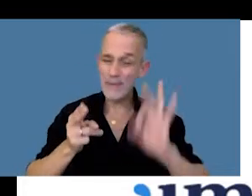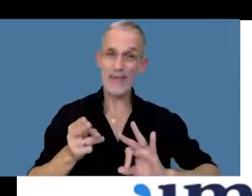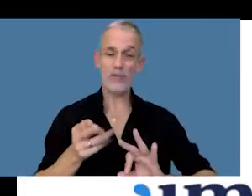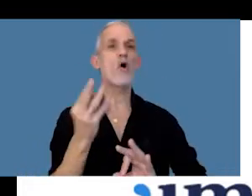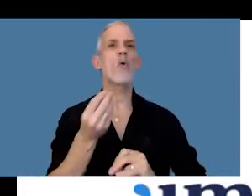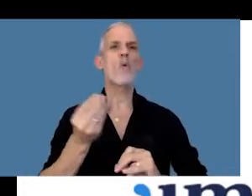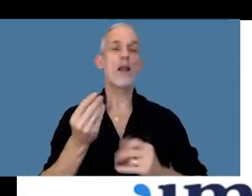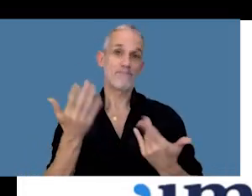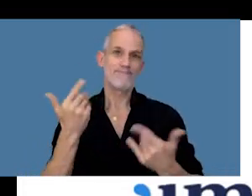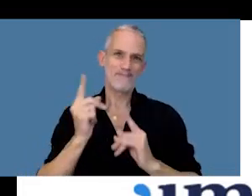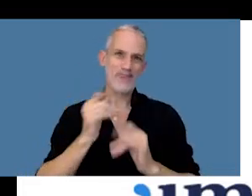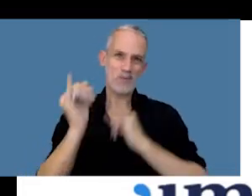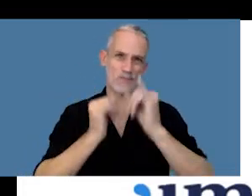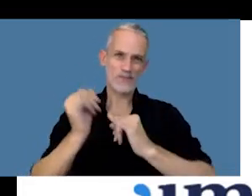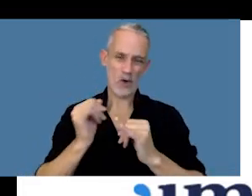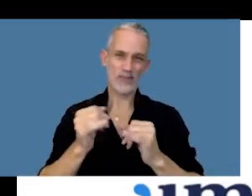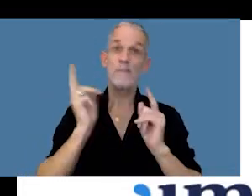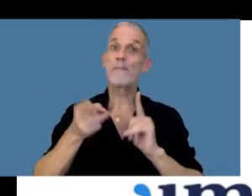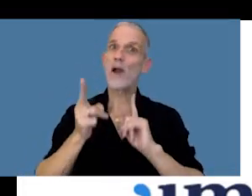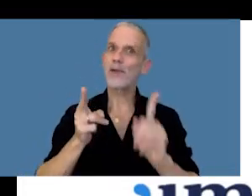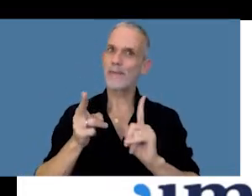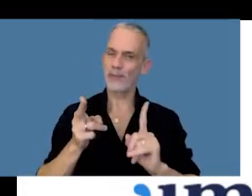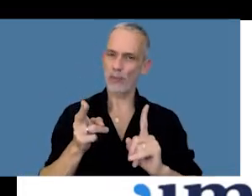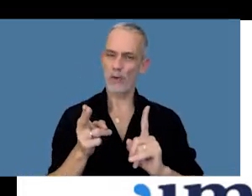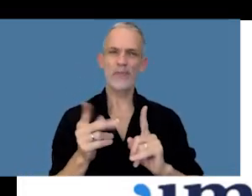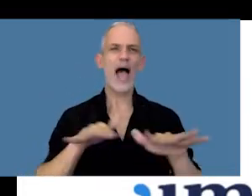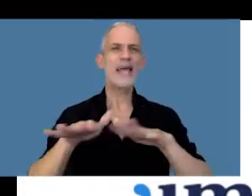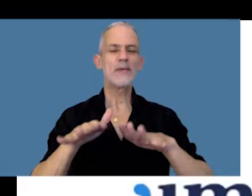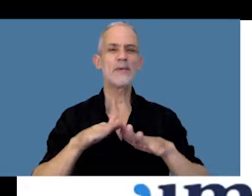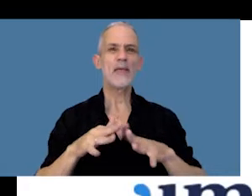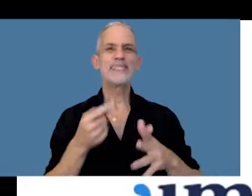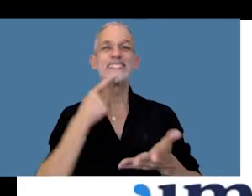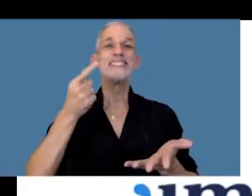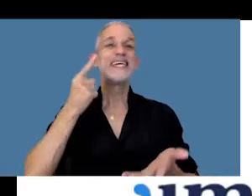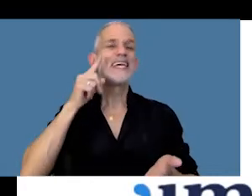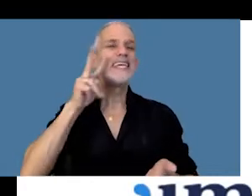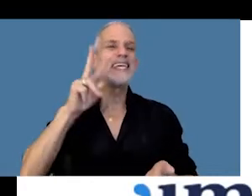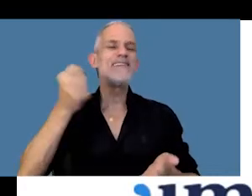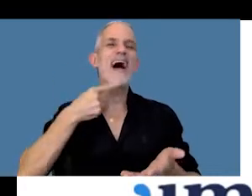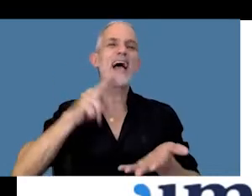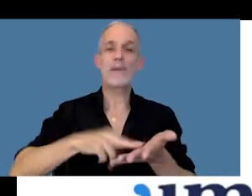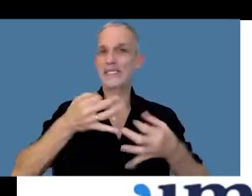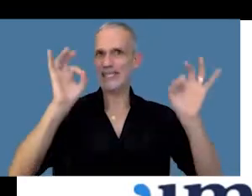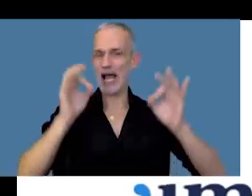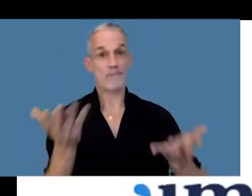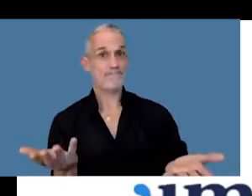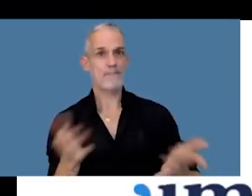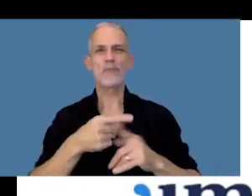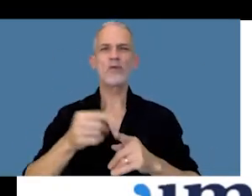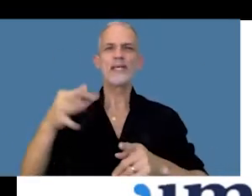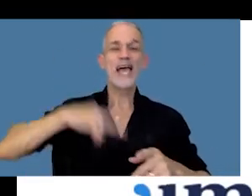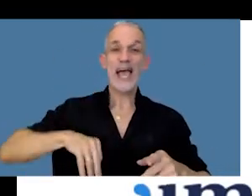que le comenté recién, se trata de actividades exentas en el IVA, con lo cual la percepción de